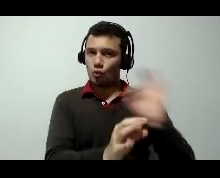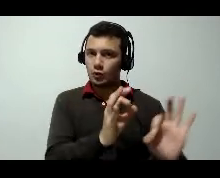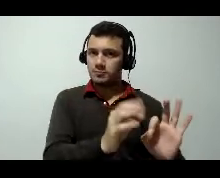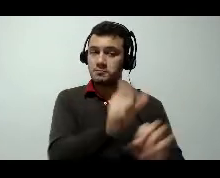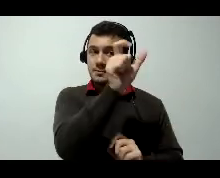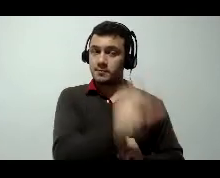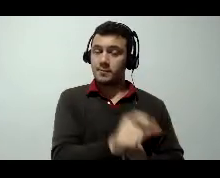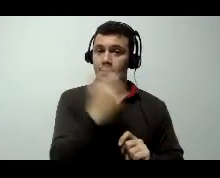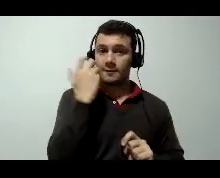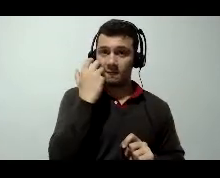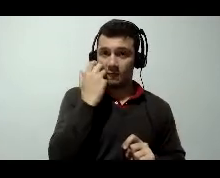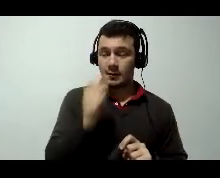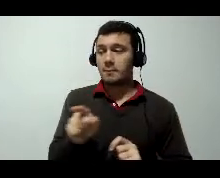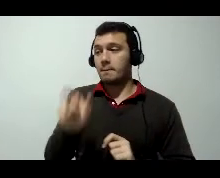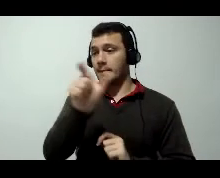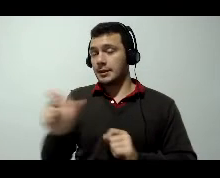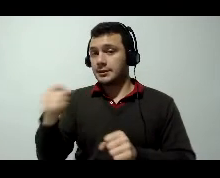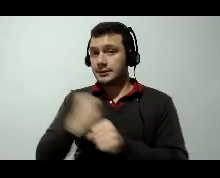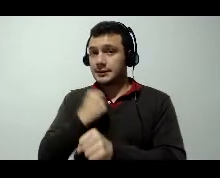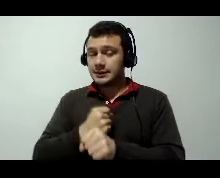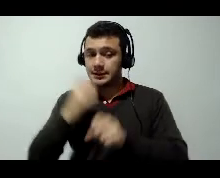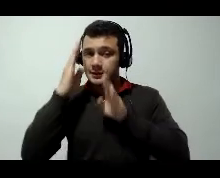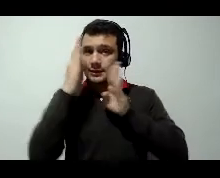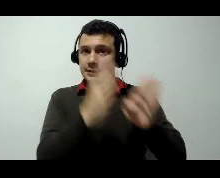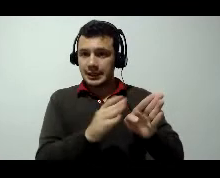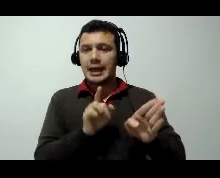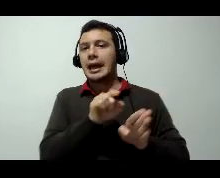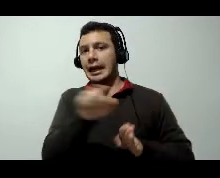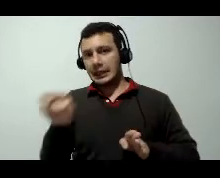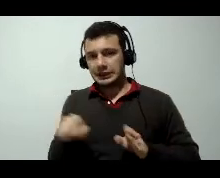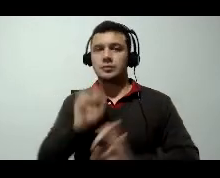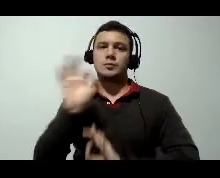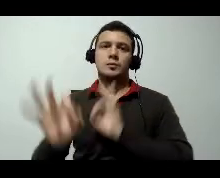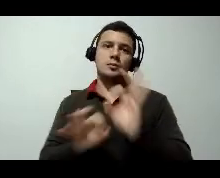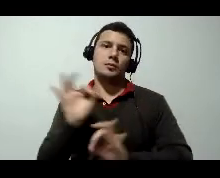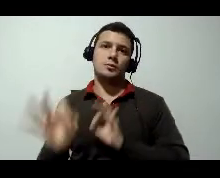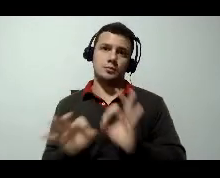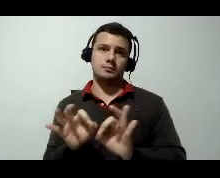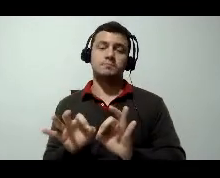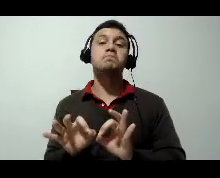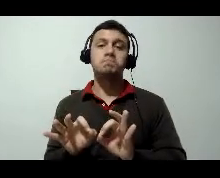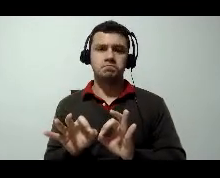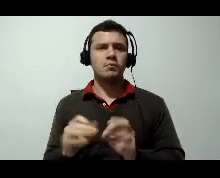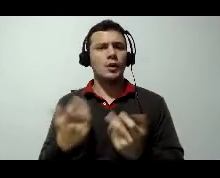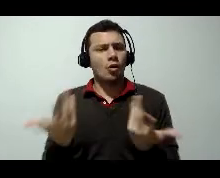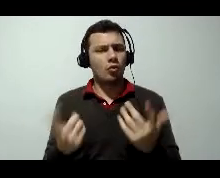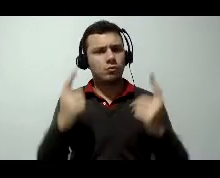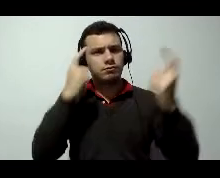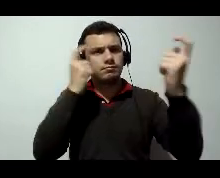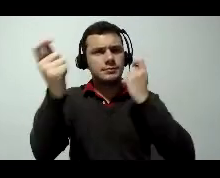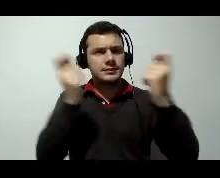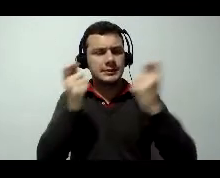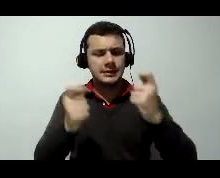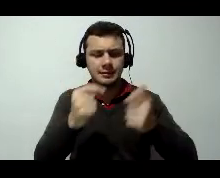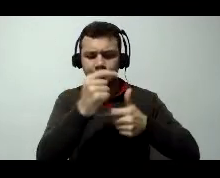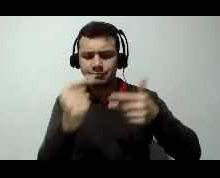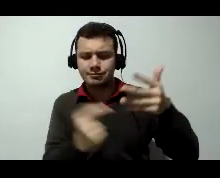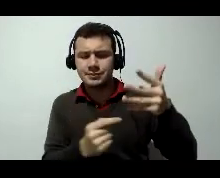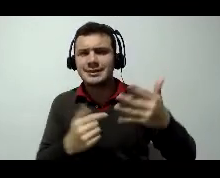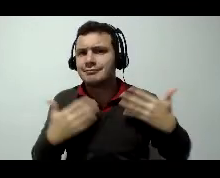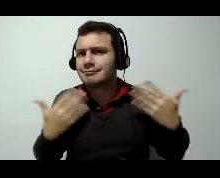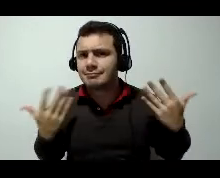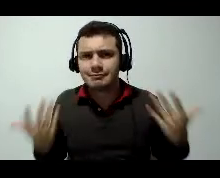los trabajadores. Entonces, ¿qué debo tener en cuenta para definir la estrategia? ¿Qué deberíamos conocer hoy? Y yo los